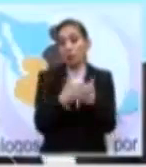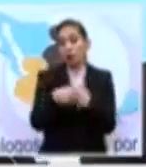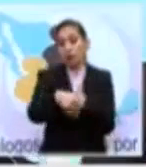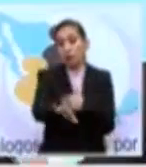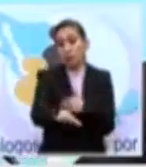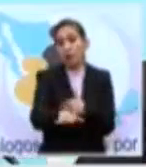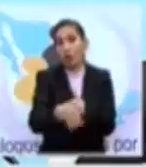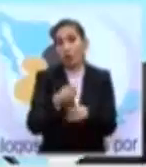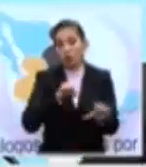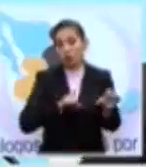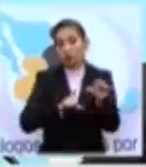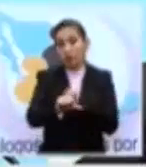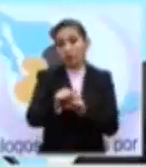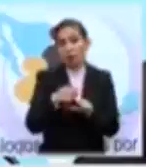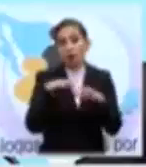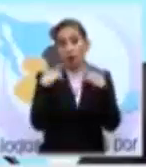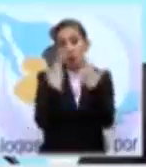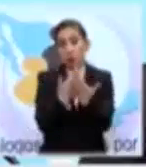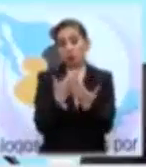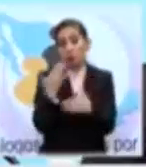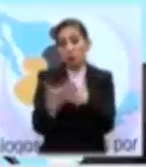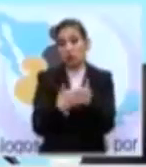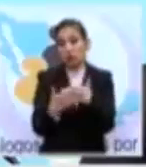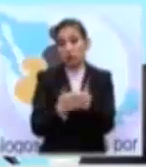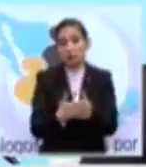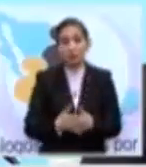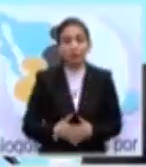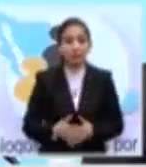periodo ordinario de sesiones.